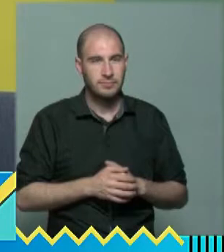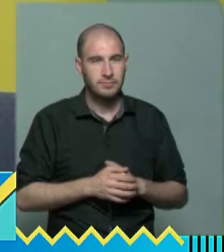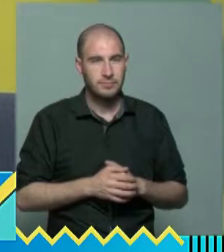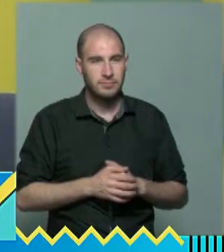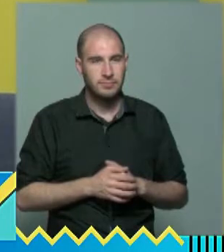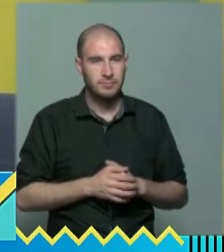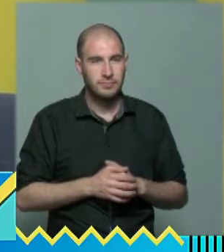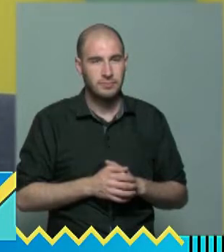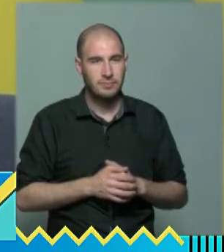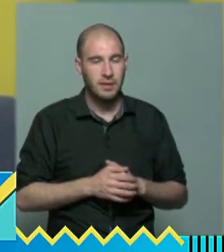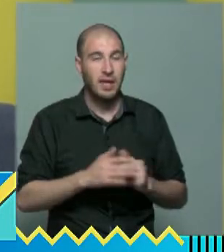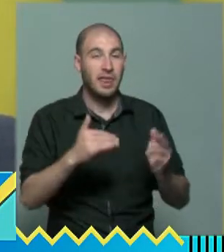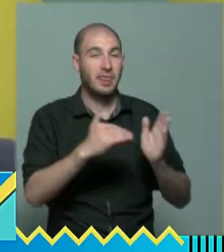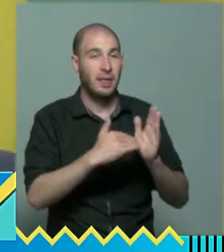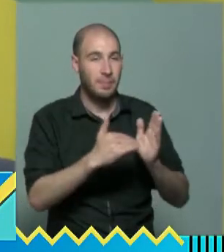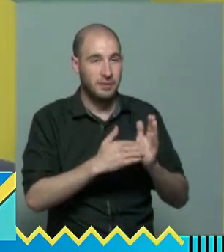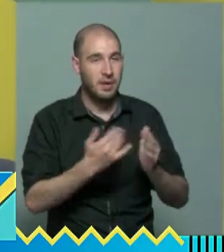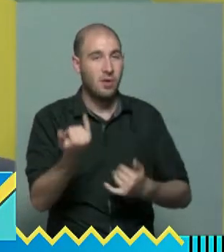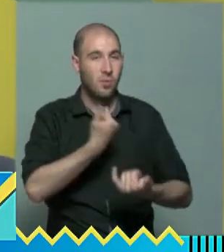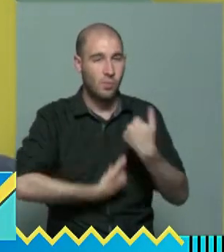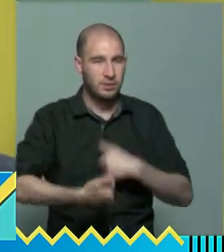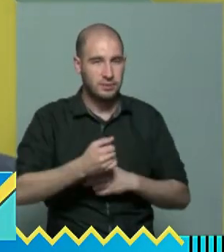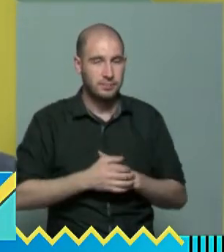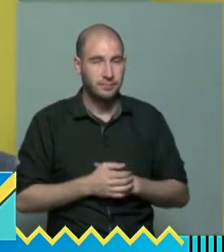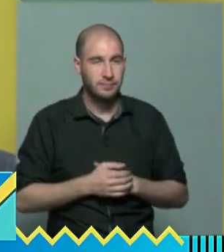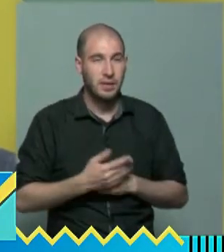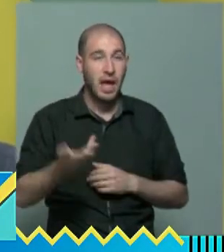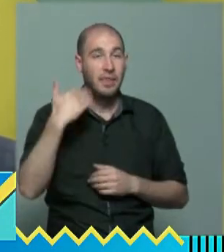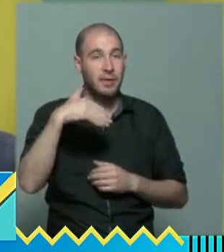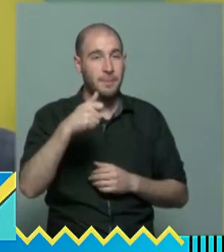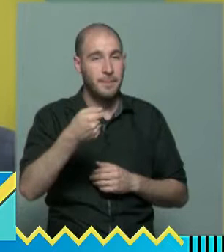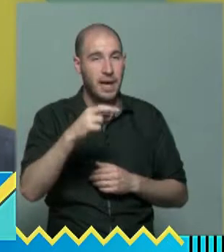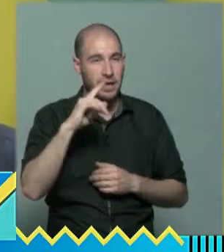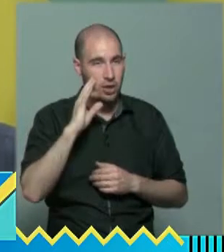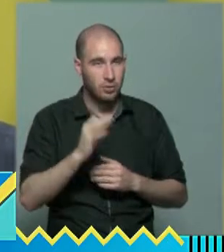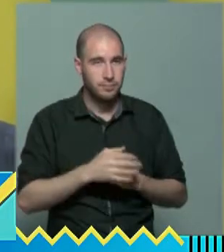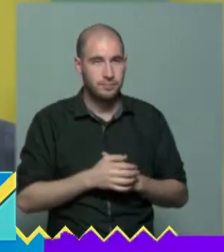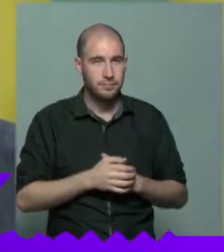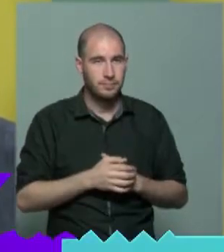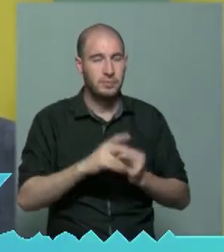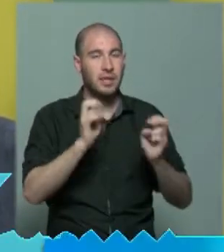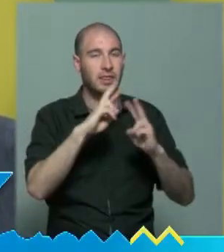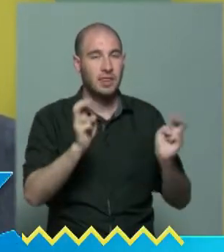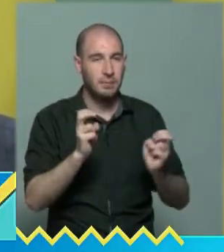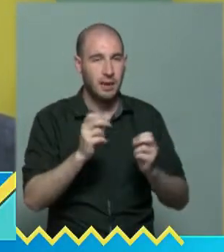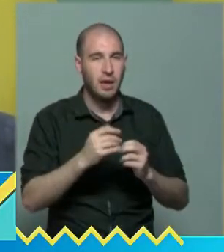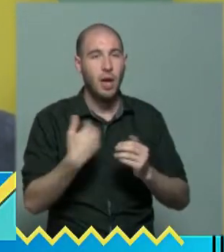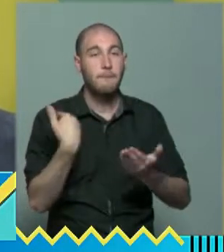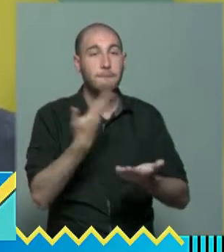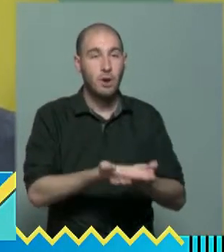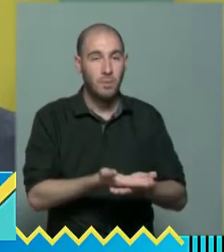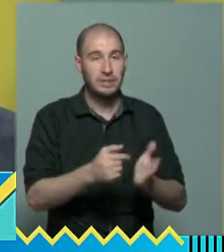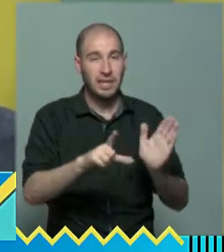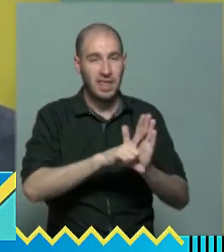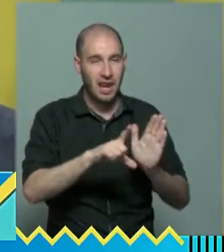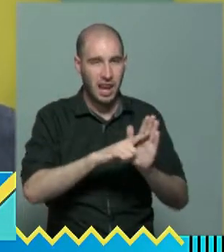a ver, de acuerdo a lo que planteaba recién Mario, en cuanto a las propuestas que hacía la